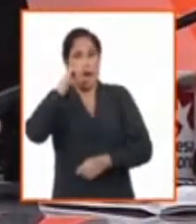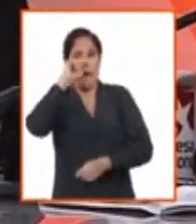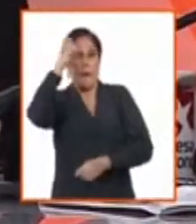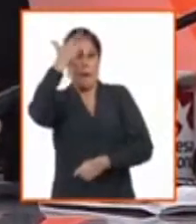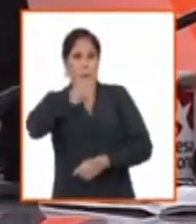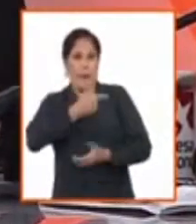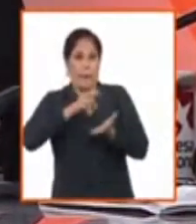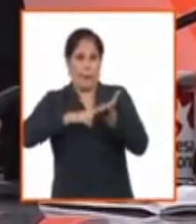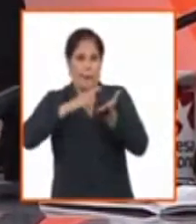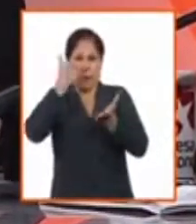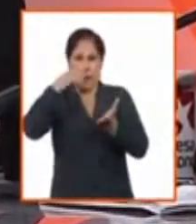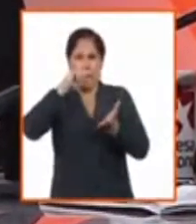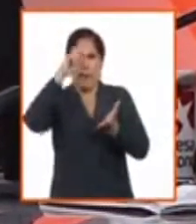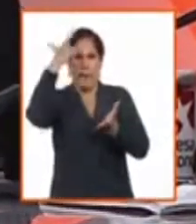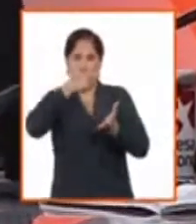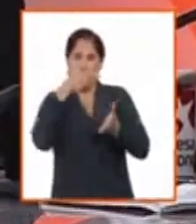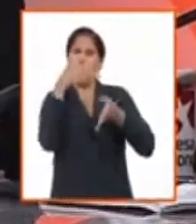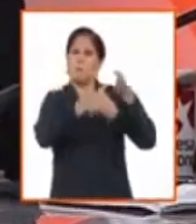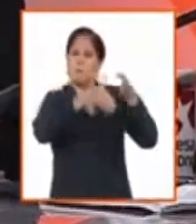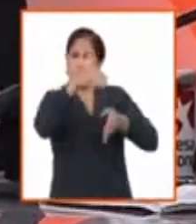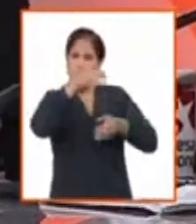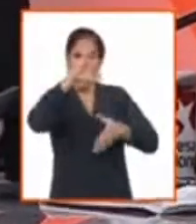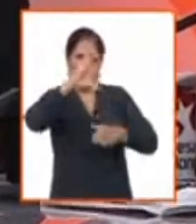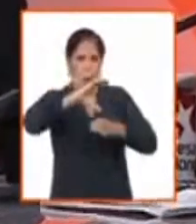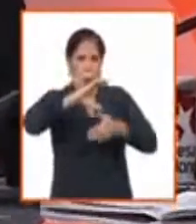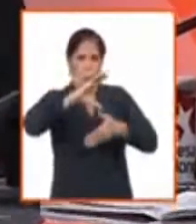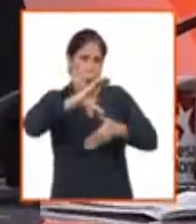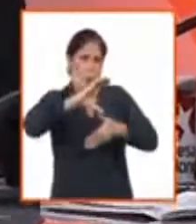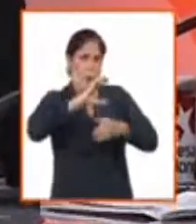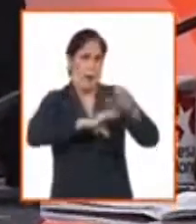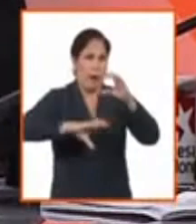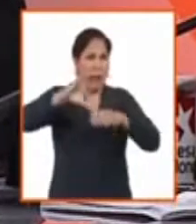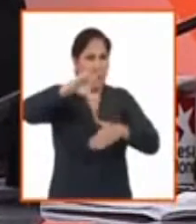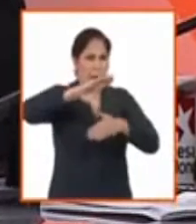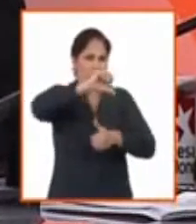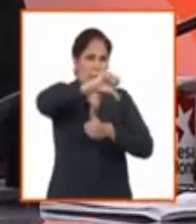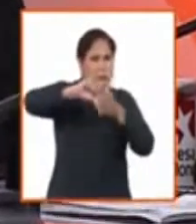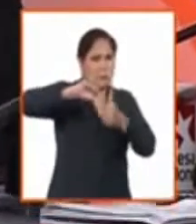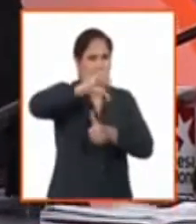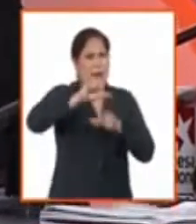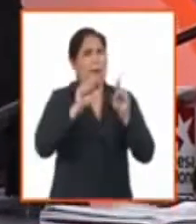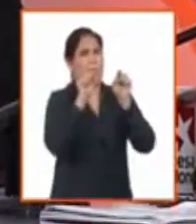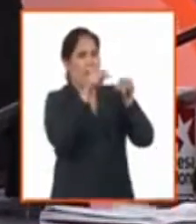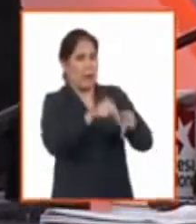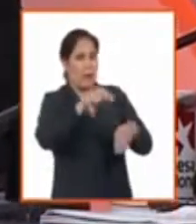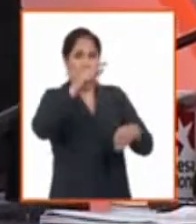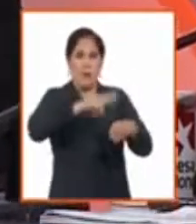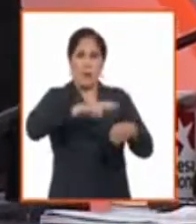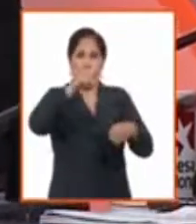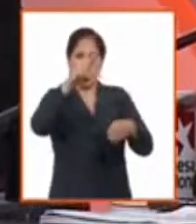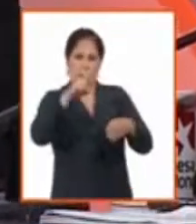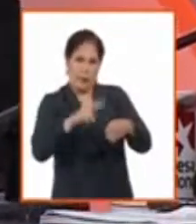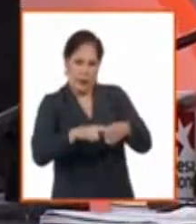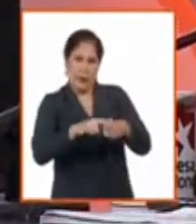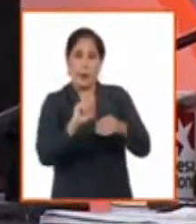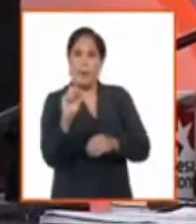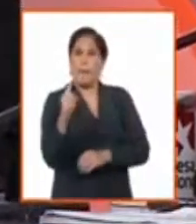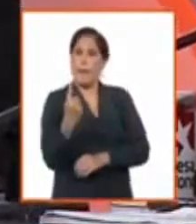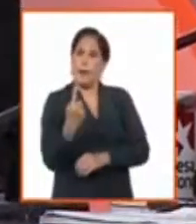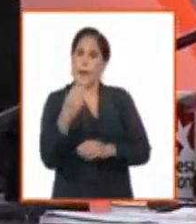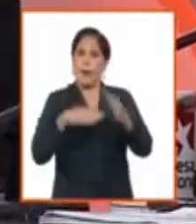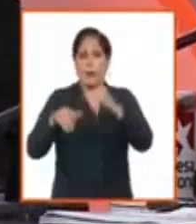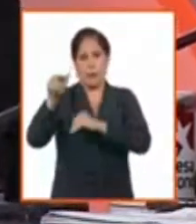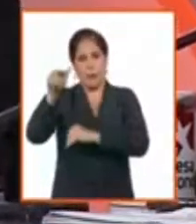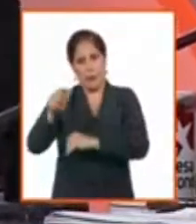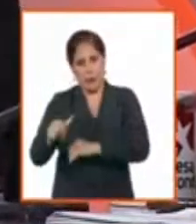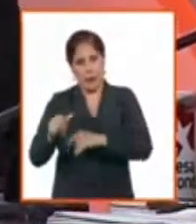que asistió a la cumbre de las américas del caribe en buena parte estuvo allí representado por sus primeros ministros